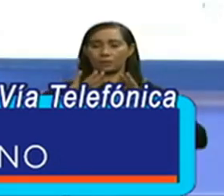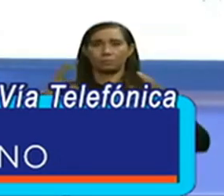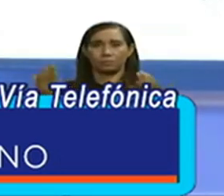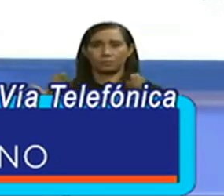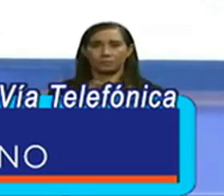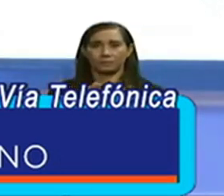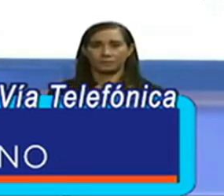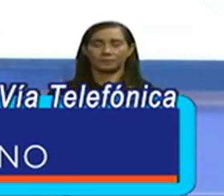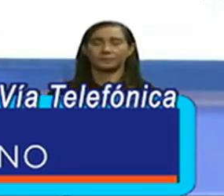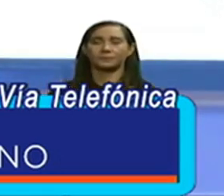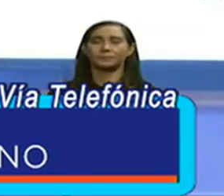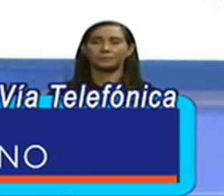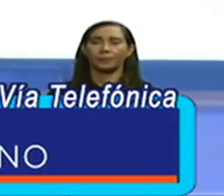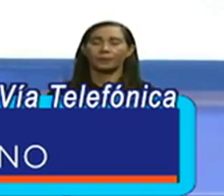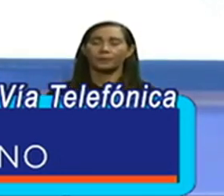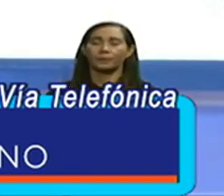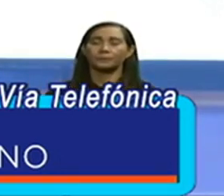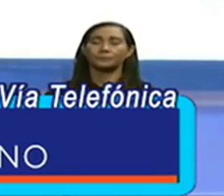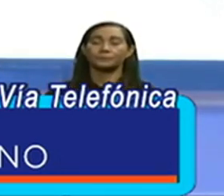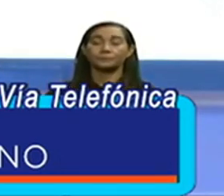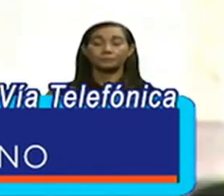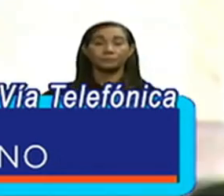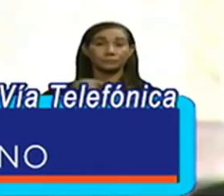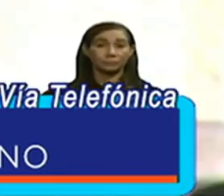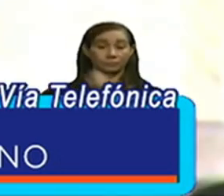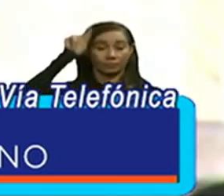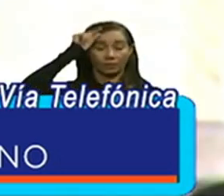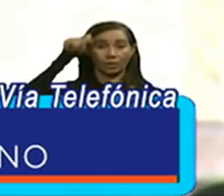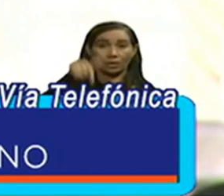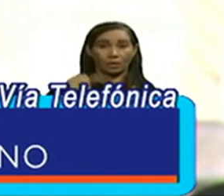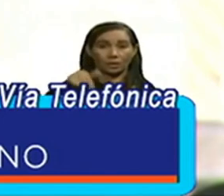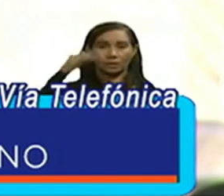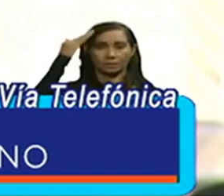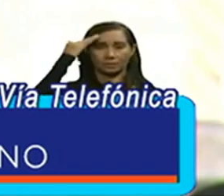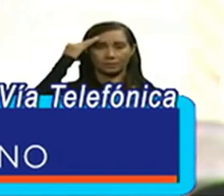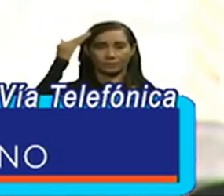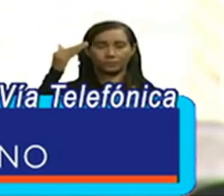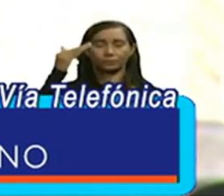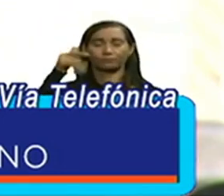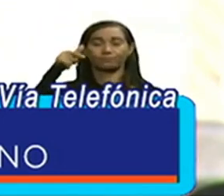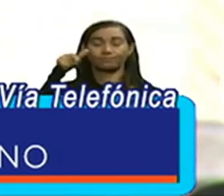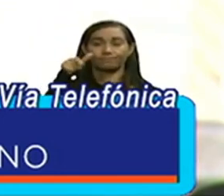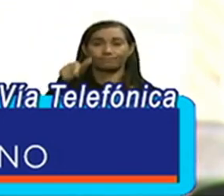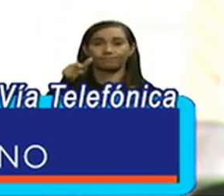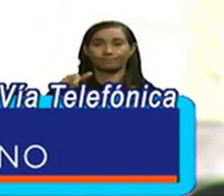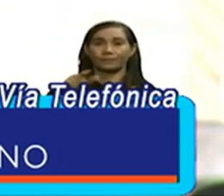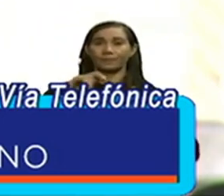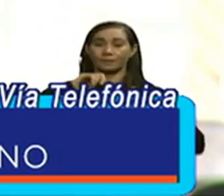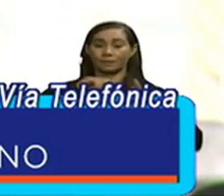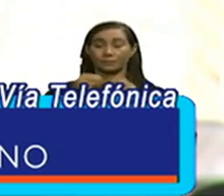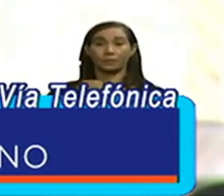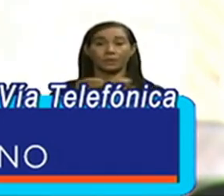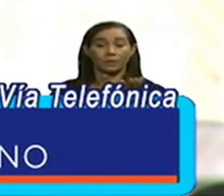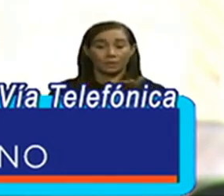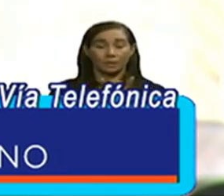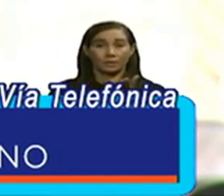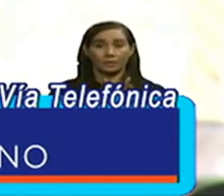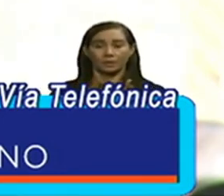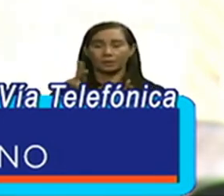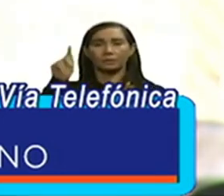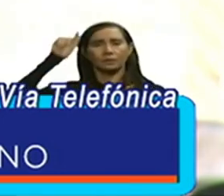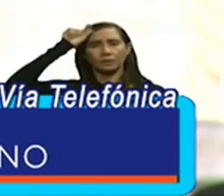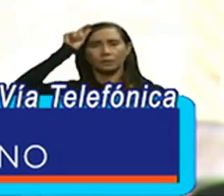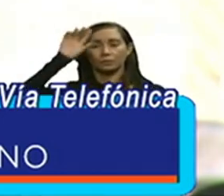propias. En el día de hoy el presidente está violando la ley del